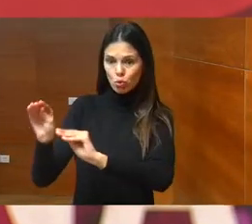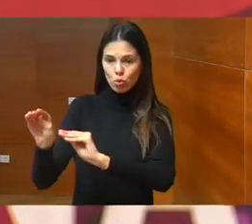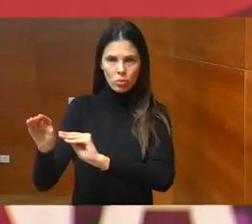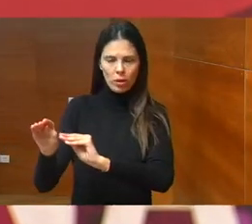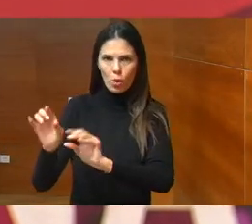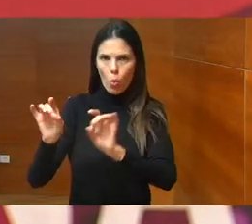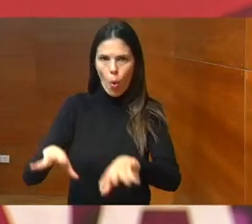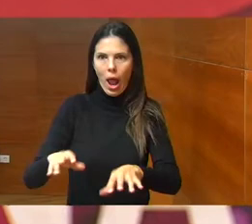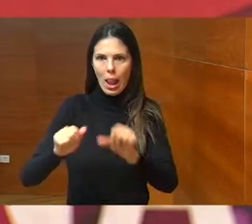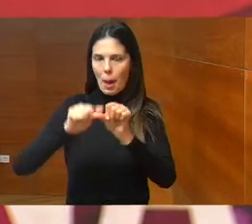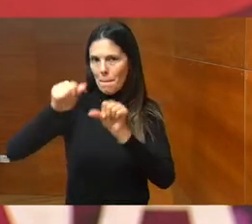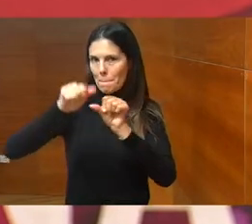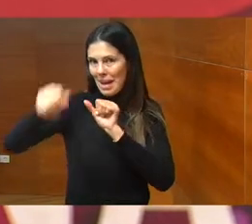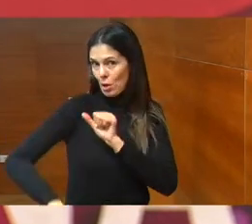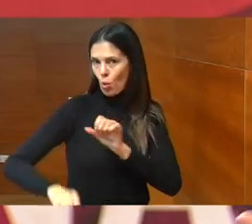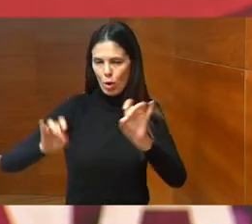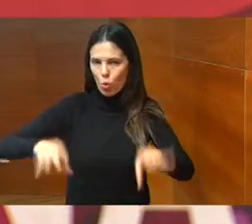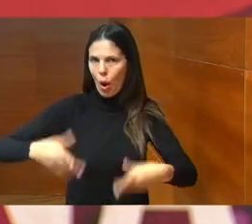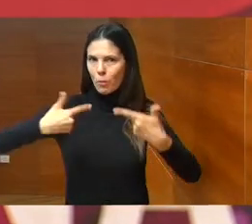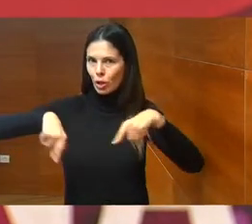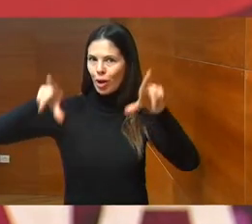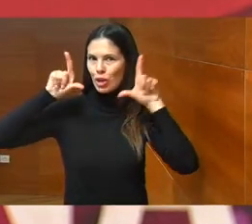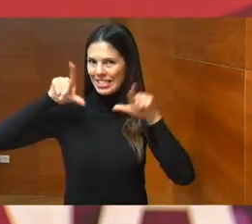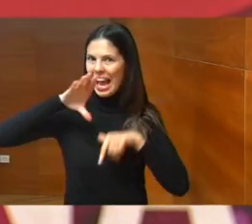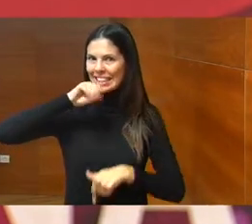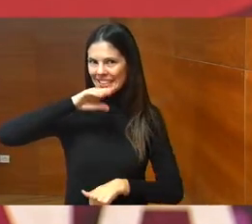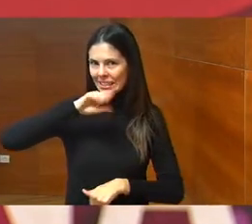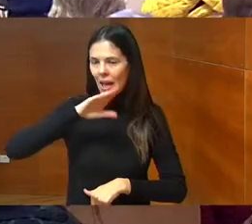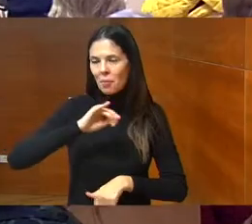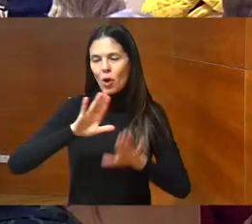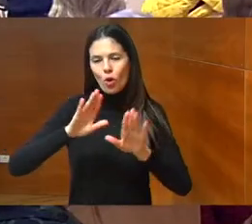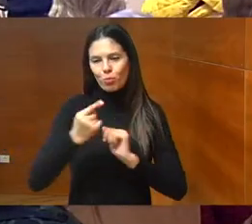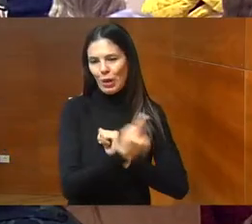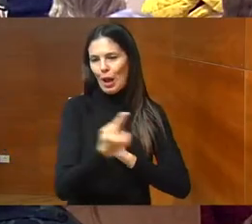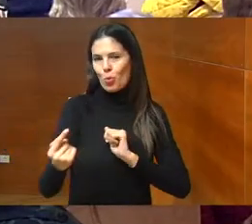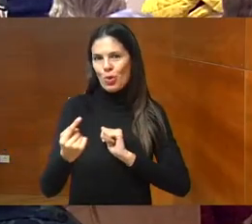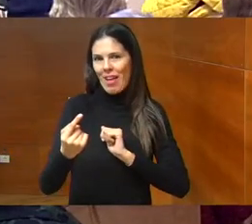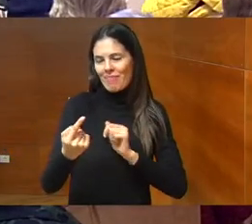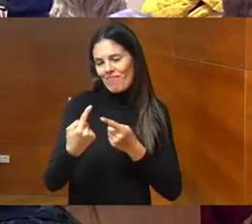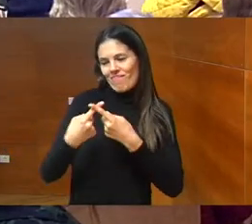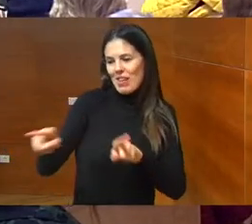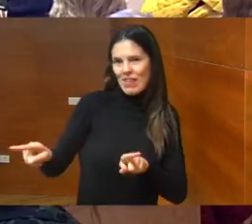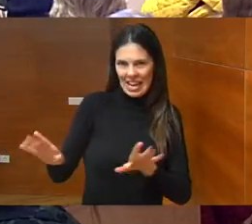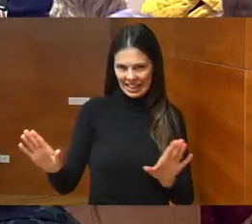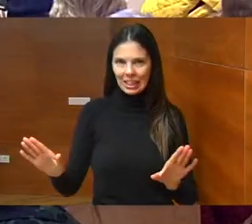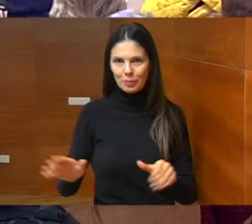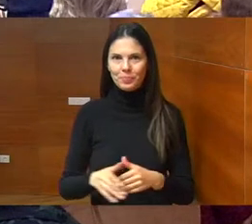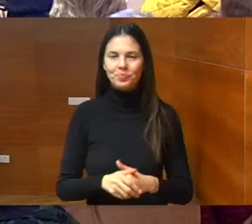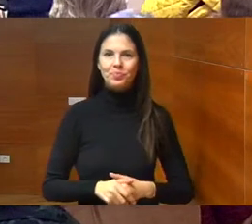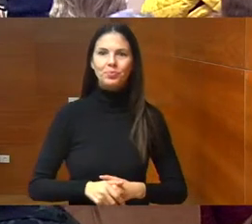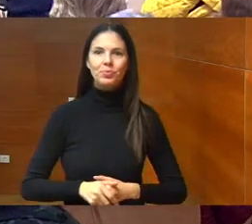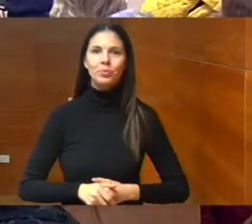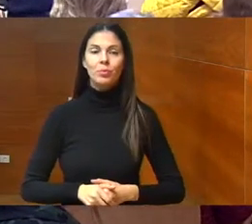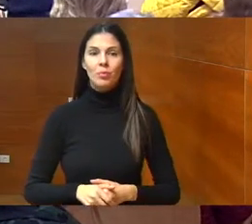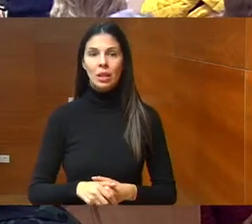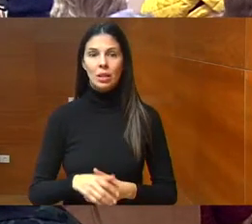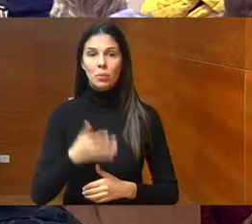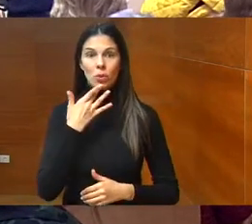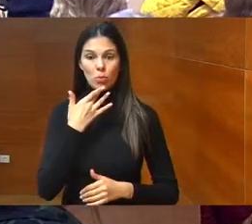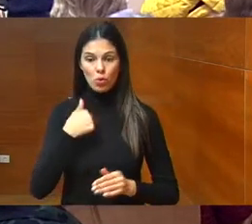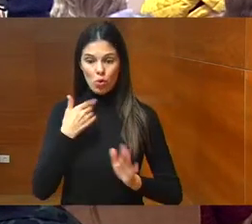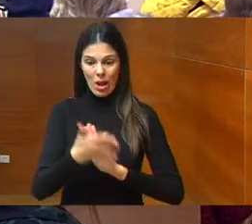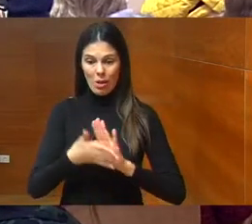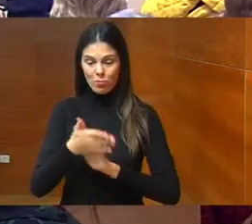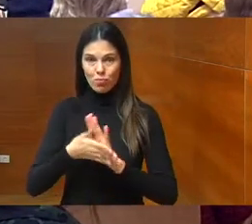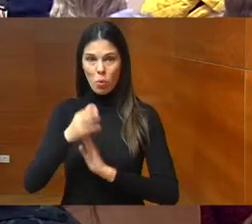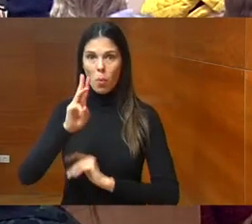película Como de chichana pero cada una no sé o estilo efalo de piñeiro